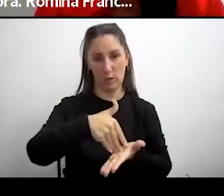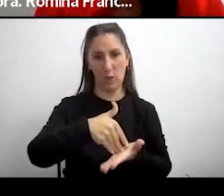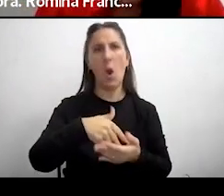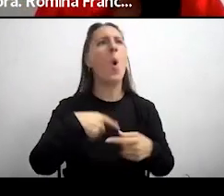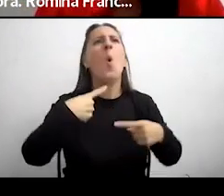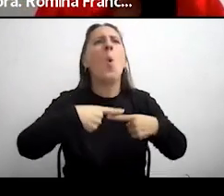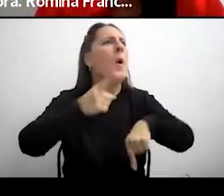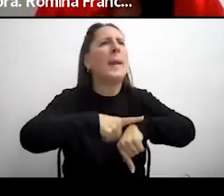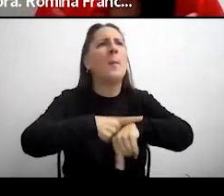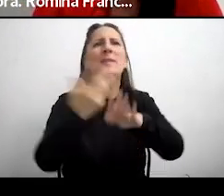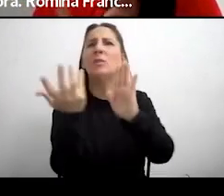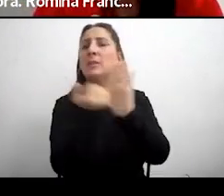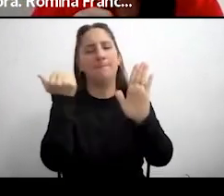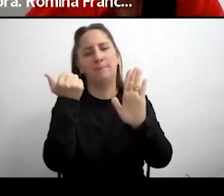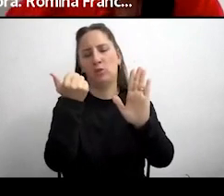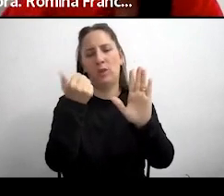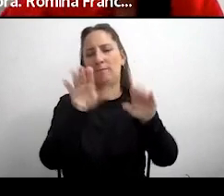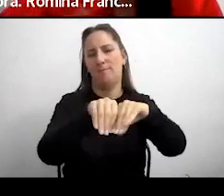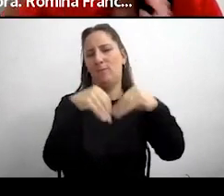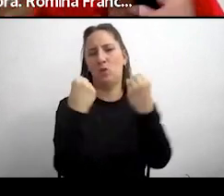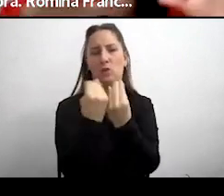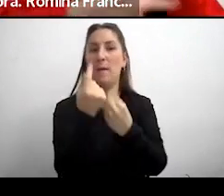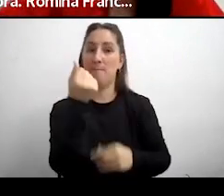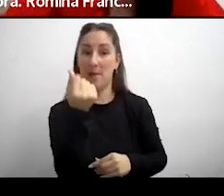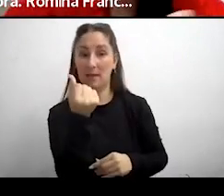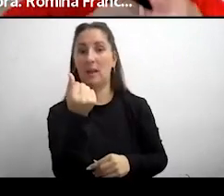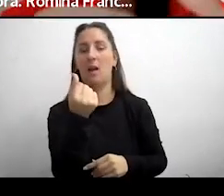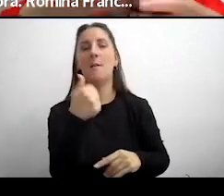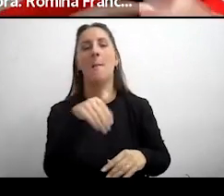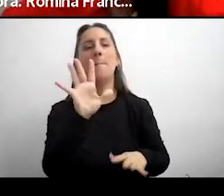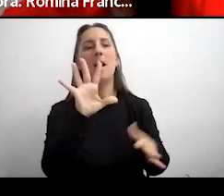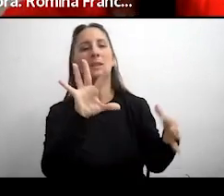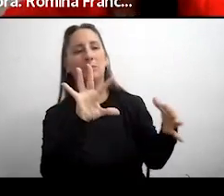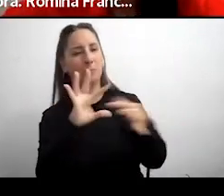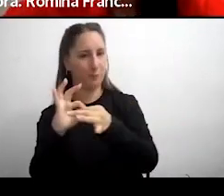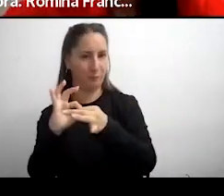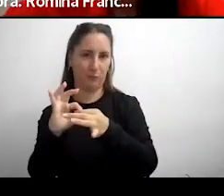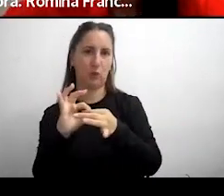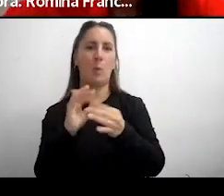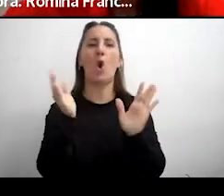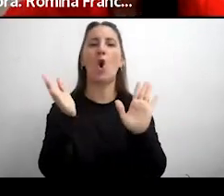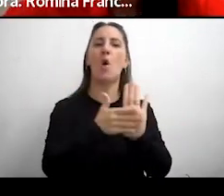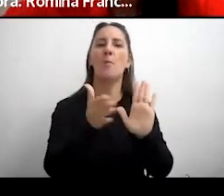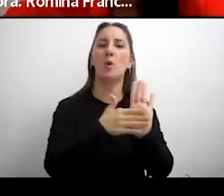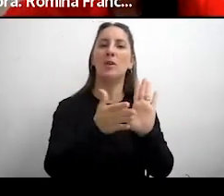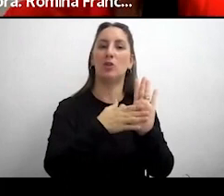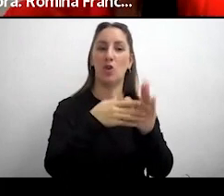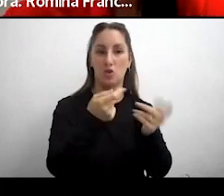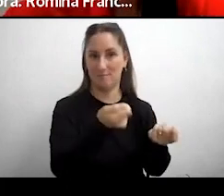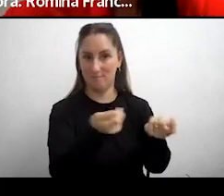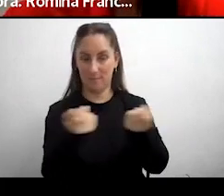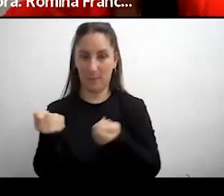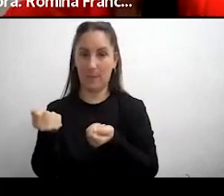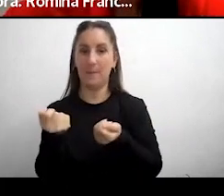sé que es X suma de dinero, que muchas veces este monto suele que esto tiene como una comprobación con el consumido, saco